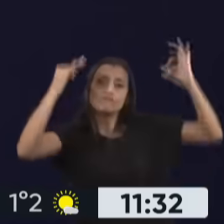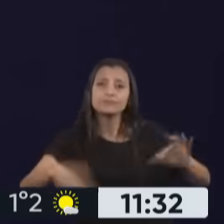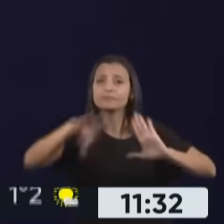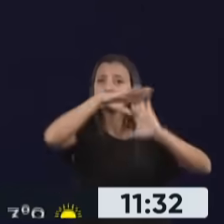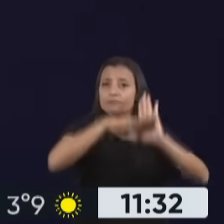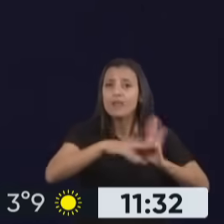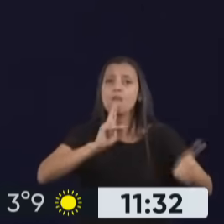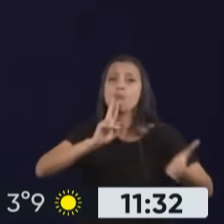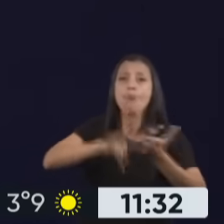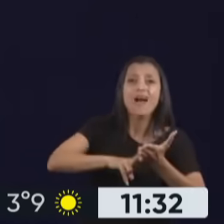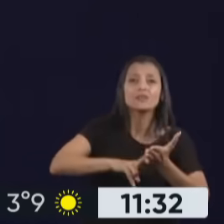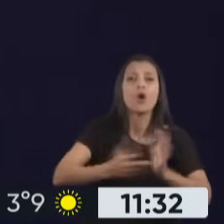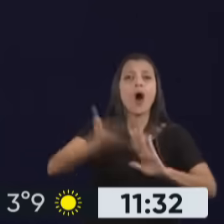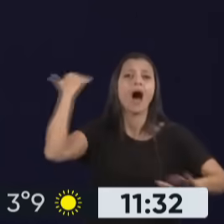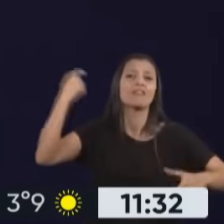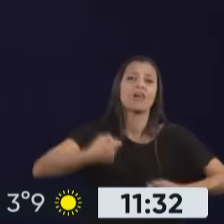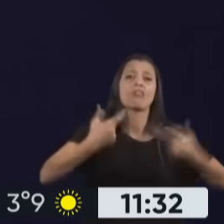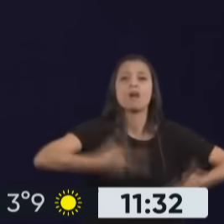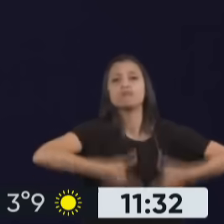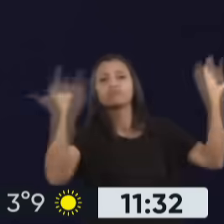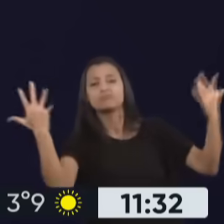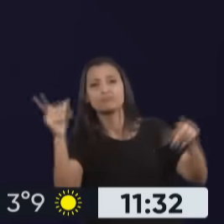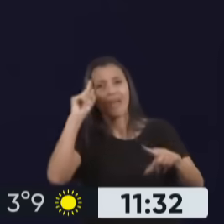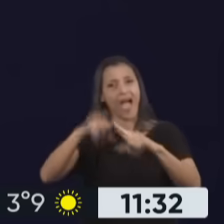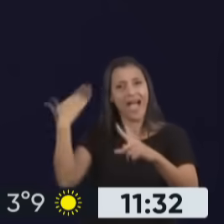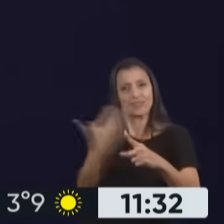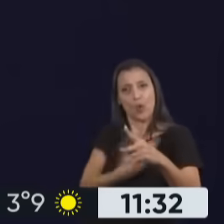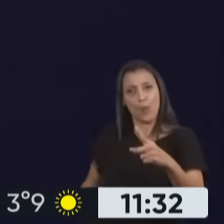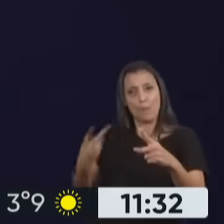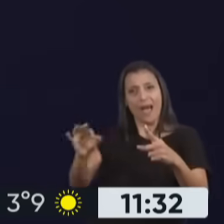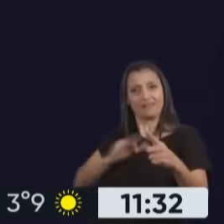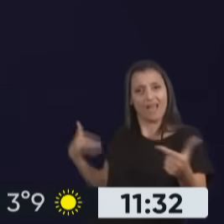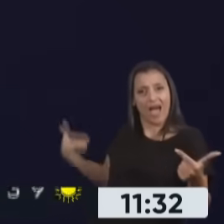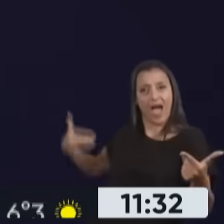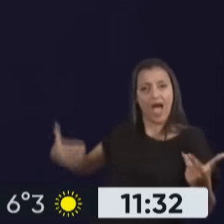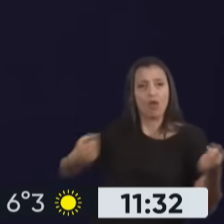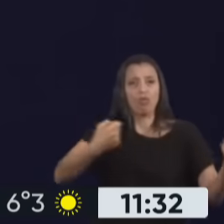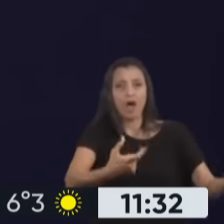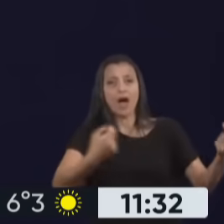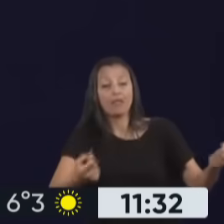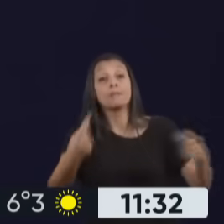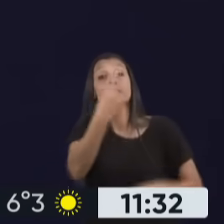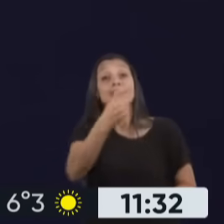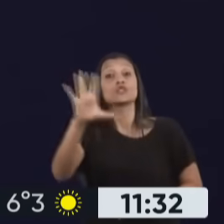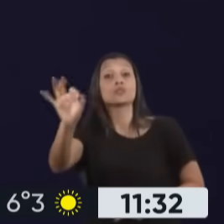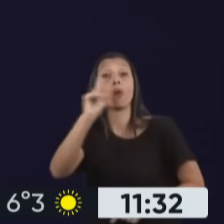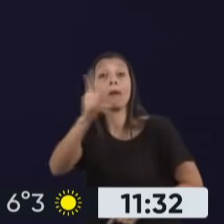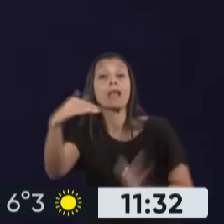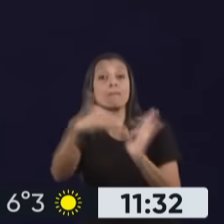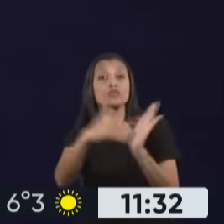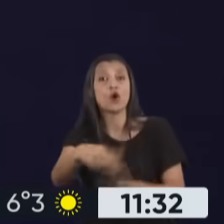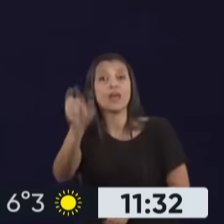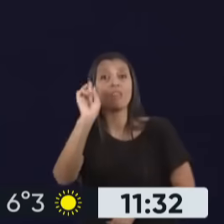devastado en virtud del despilfarro que se hizo en las últimas 2 décadas, destinando 150.000 millones de